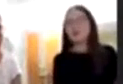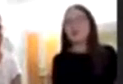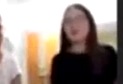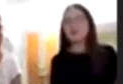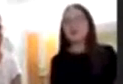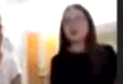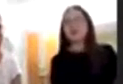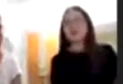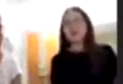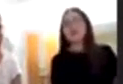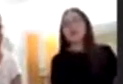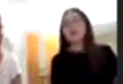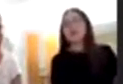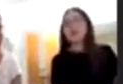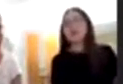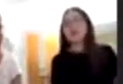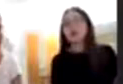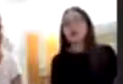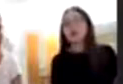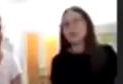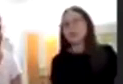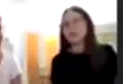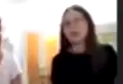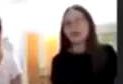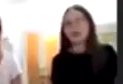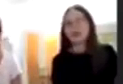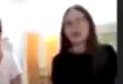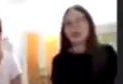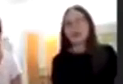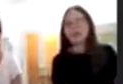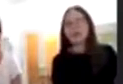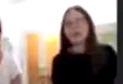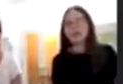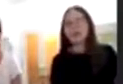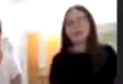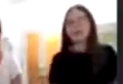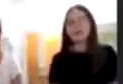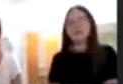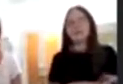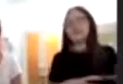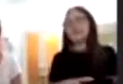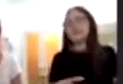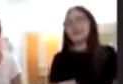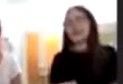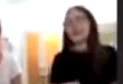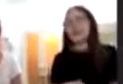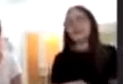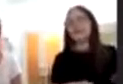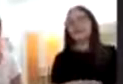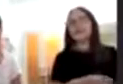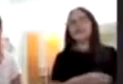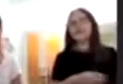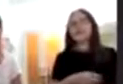ecosistémicos y tiene también la ventaja de que puede desarrollarse en distintas